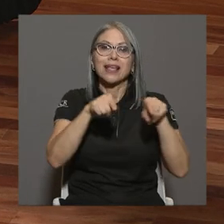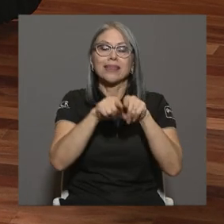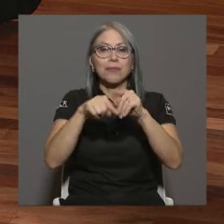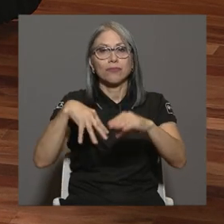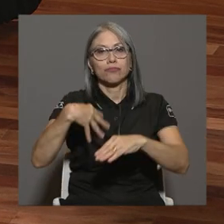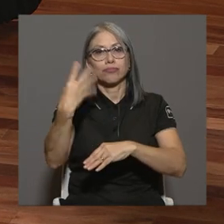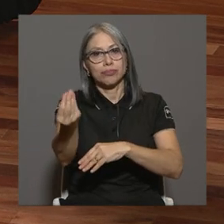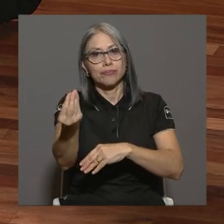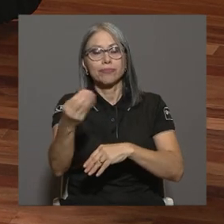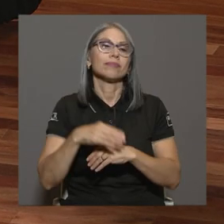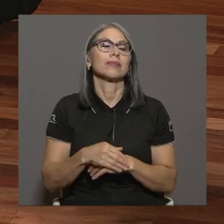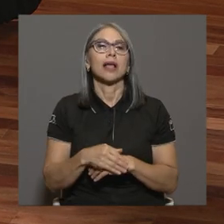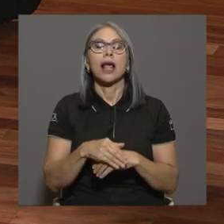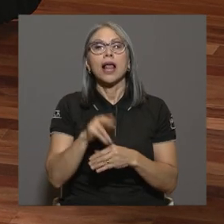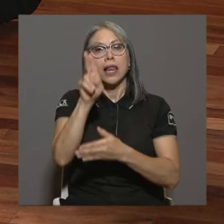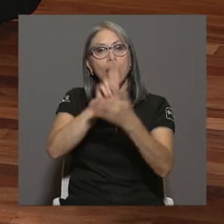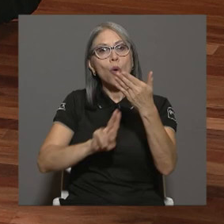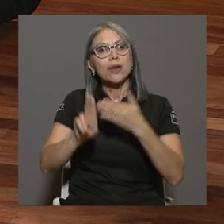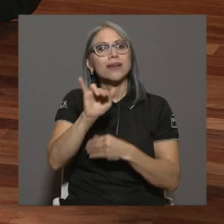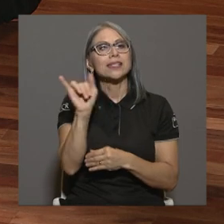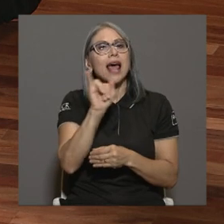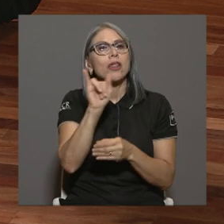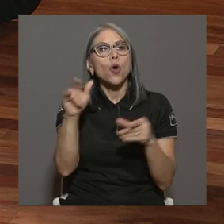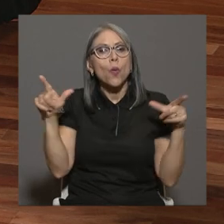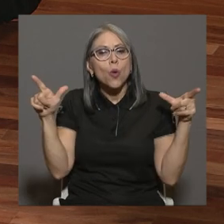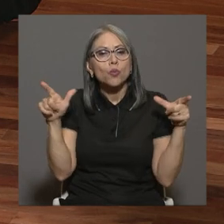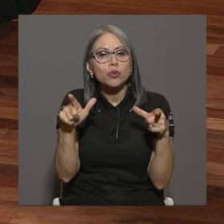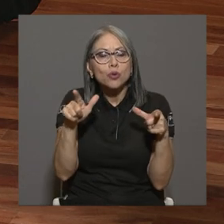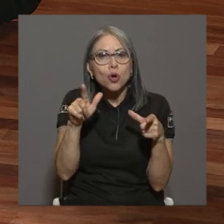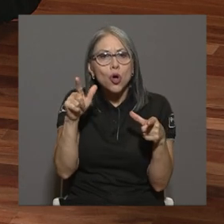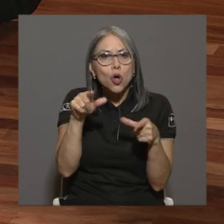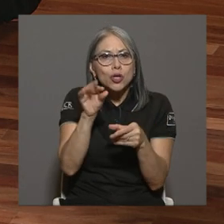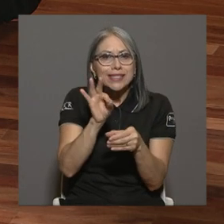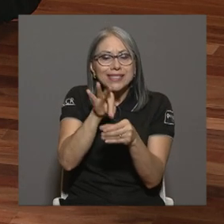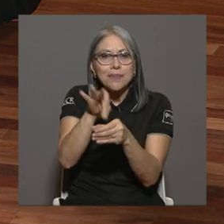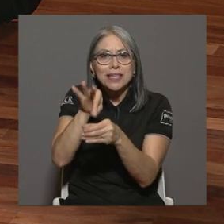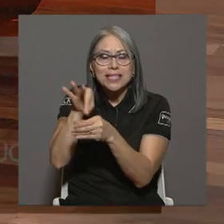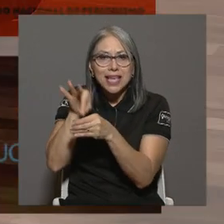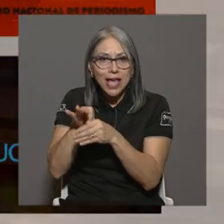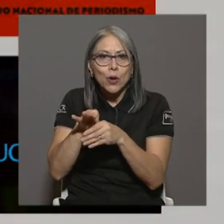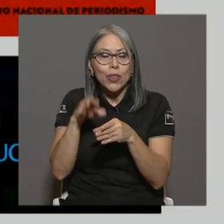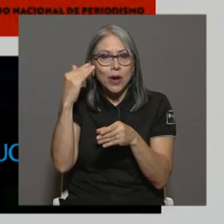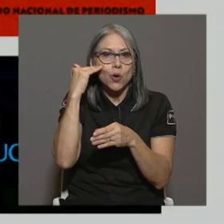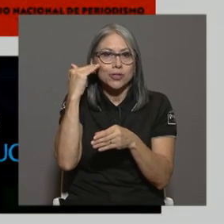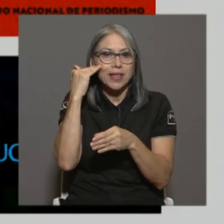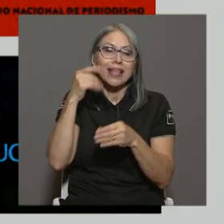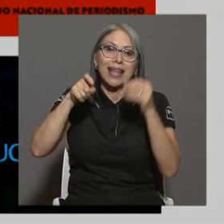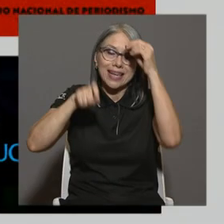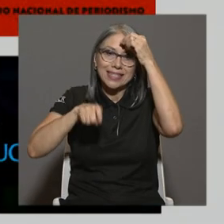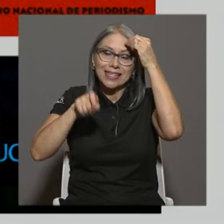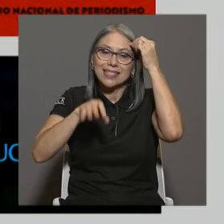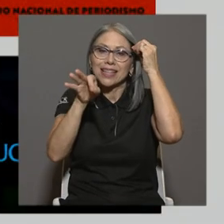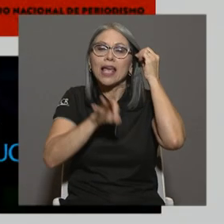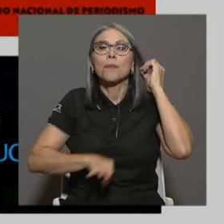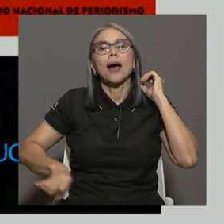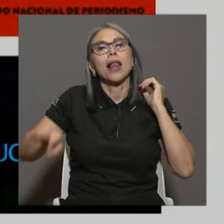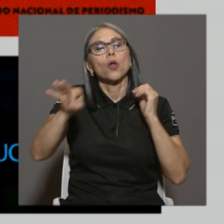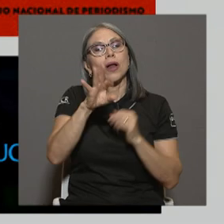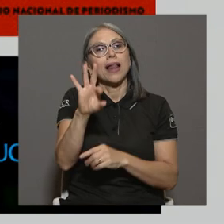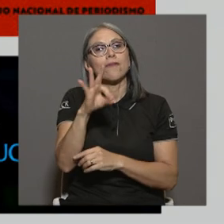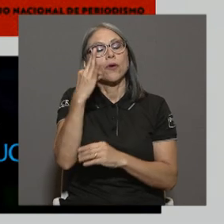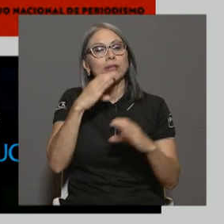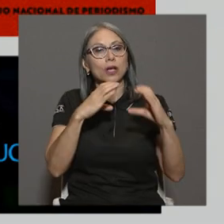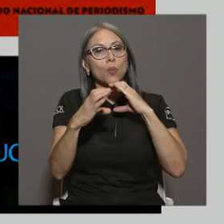La universidad, como semillero de conocimiento, necesita y valora los canales de comunicación a través de los